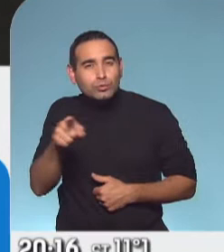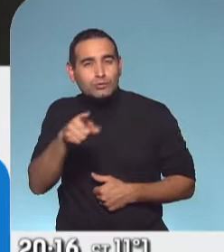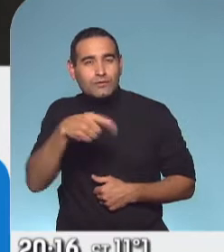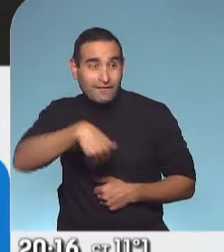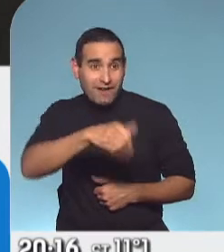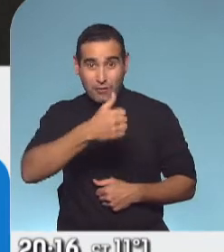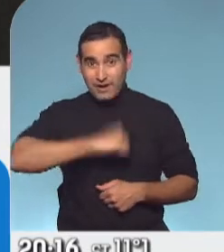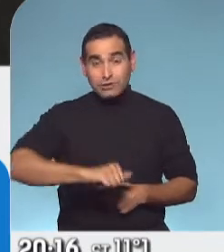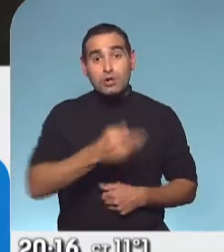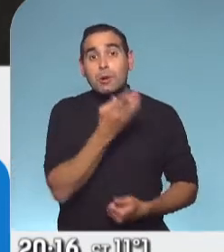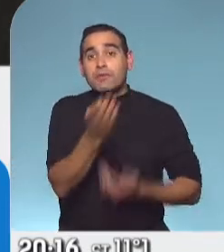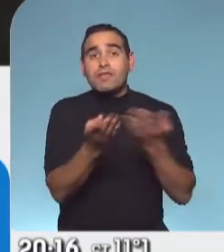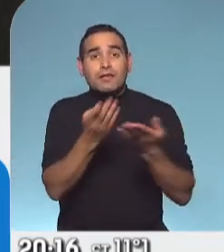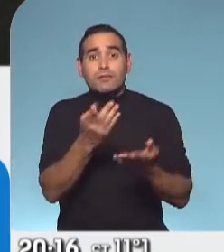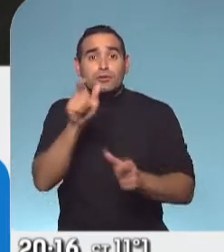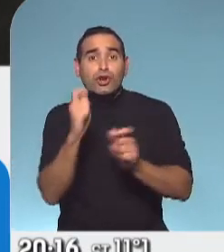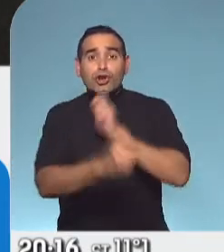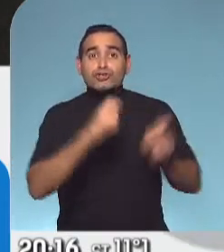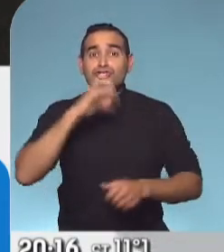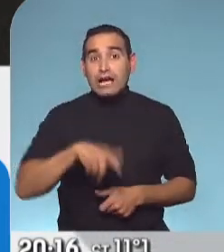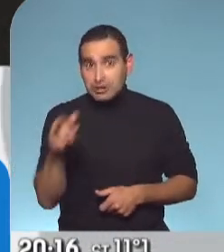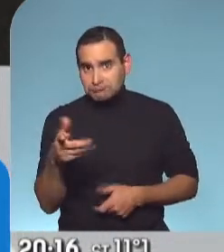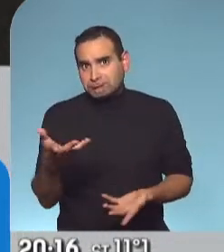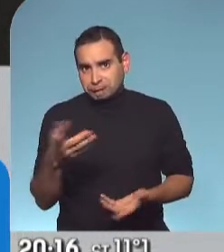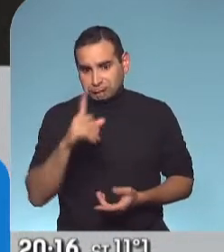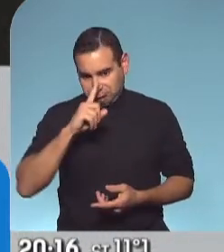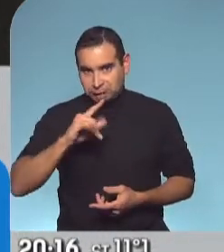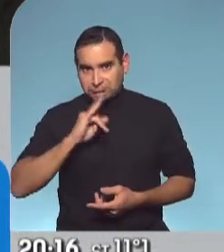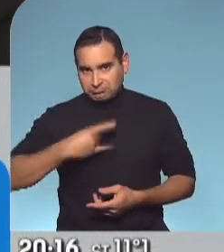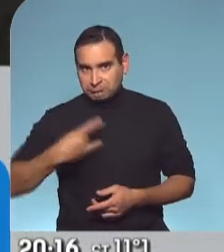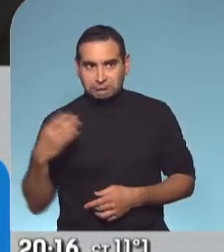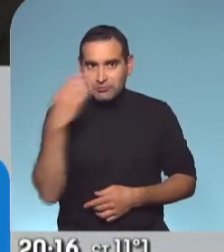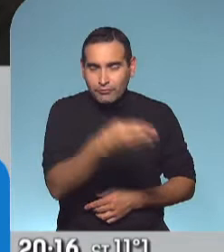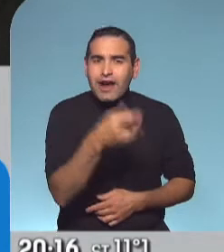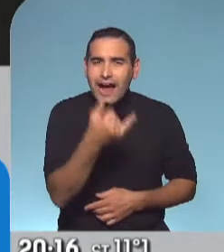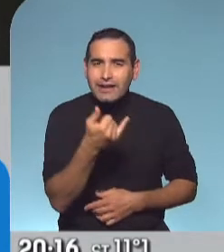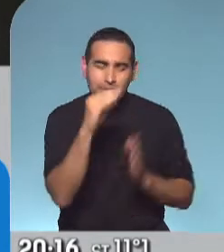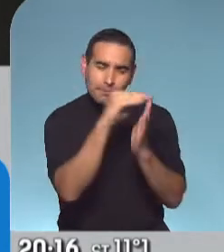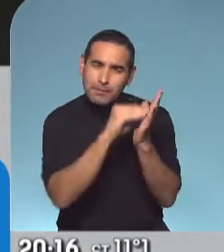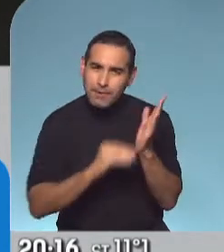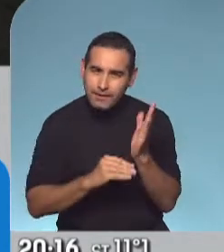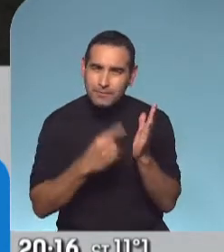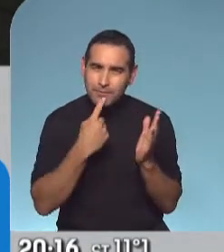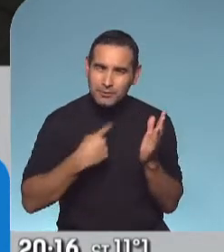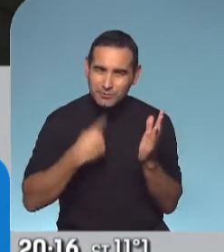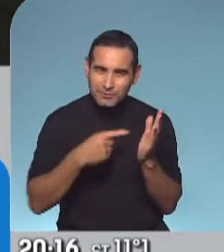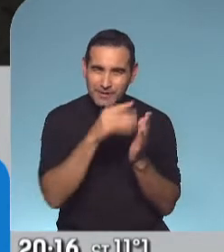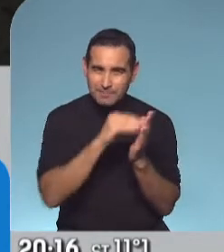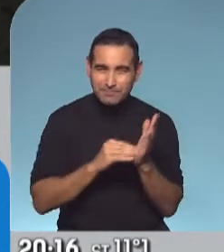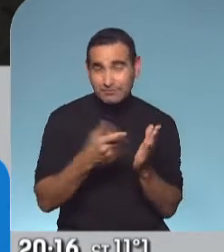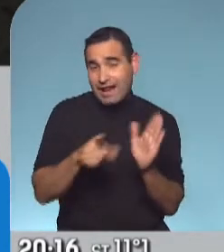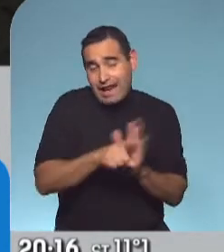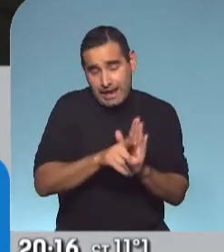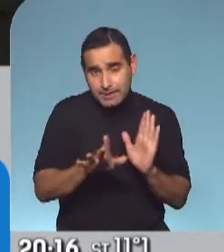habían pedido donantes, él fue a donar sangre. En el cuestionario, hay un cuestionario, eso que rige la